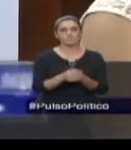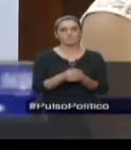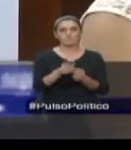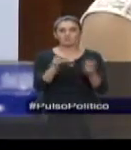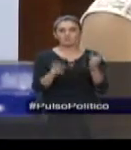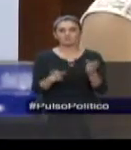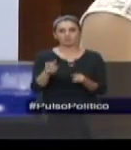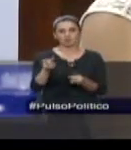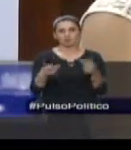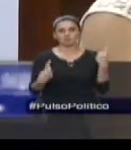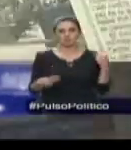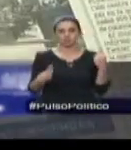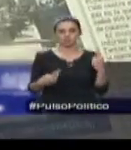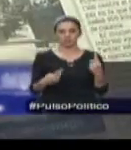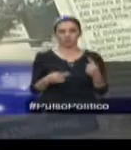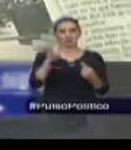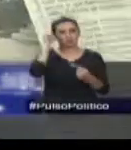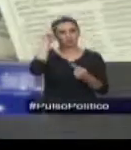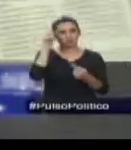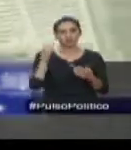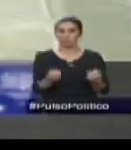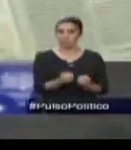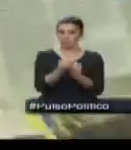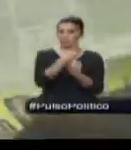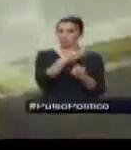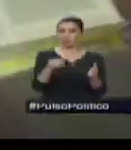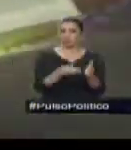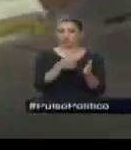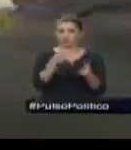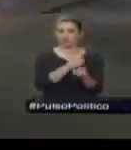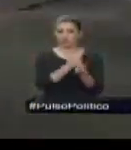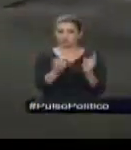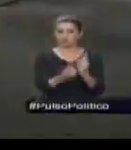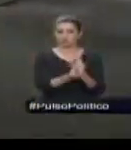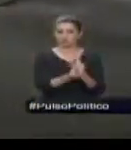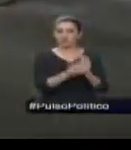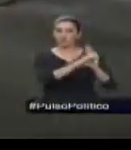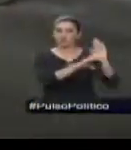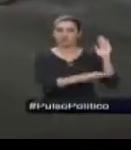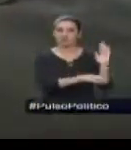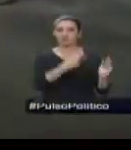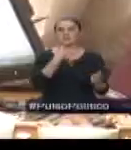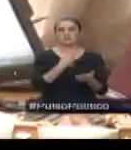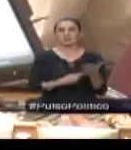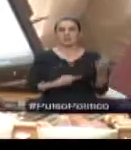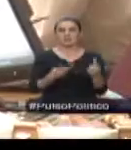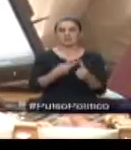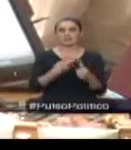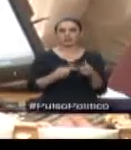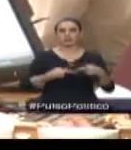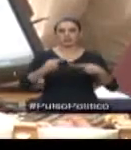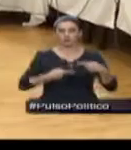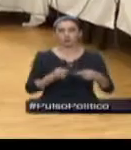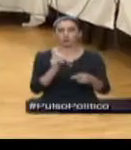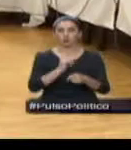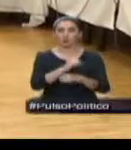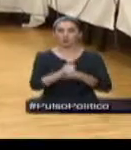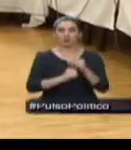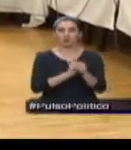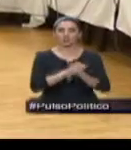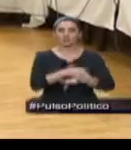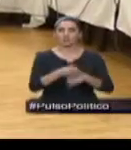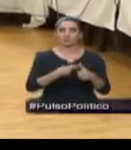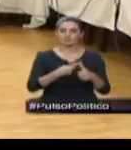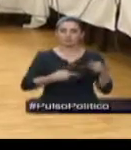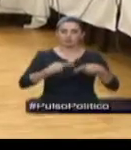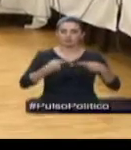los criterios a favor en contra la constitución establece que el segundo debate se realizará un año después del primero durante esos